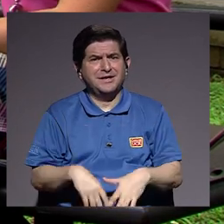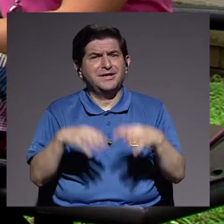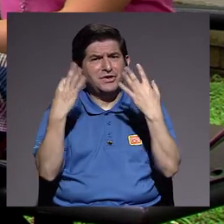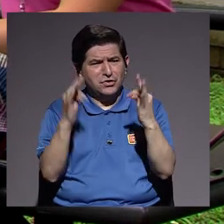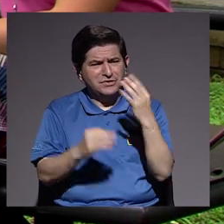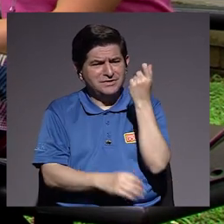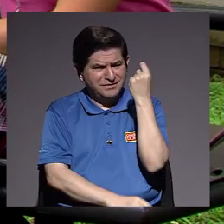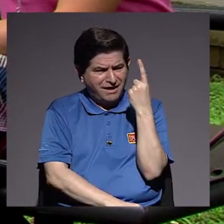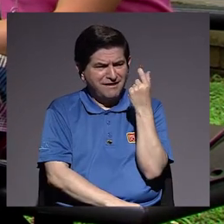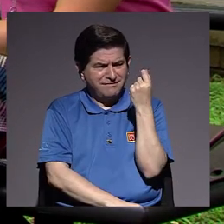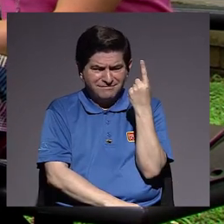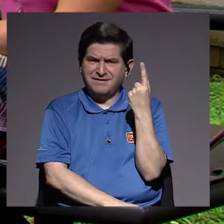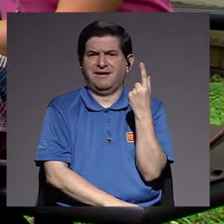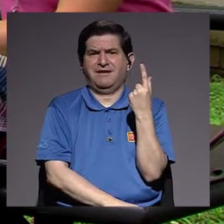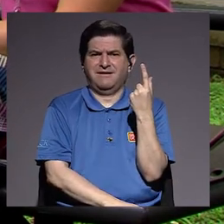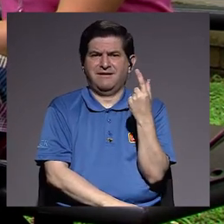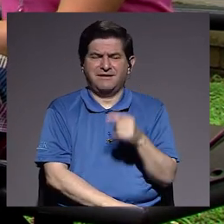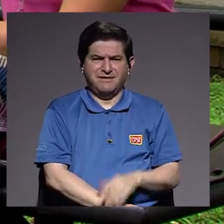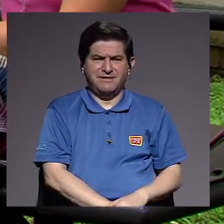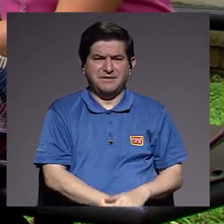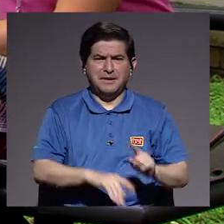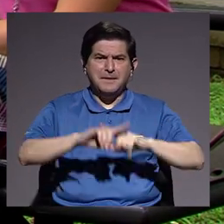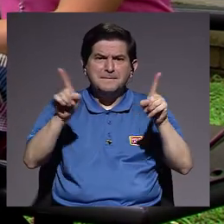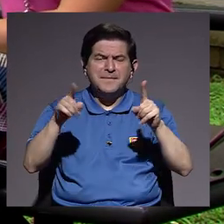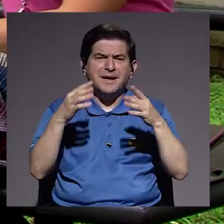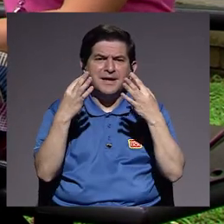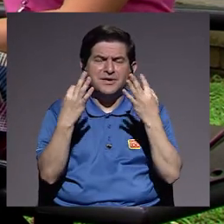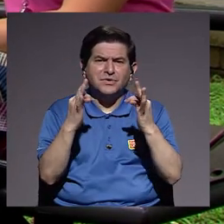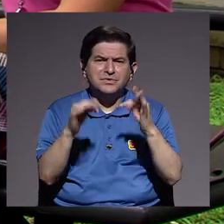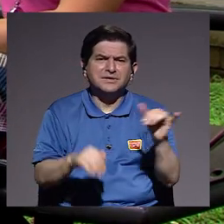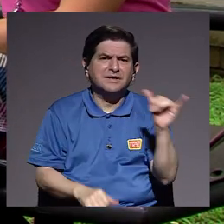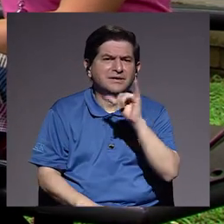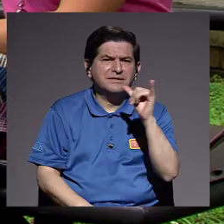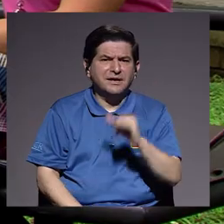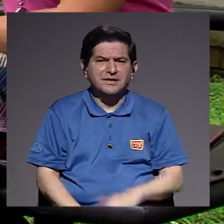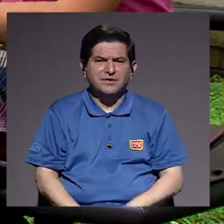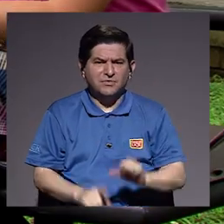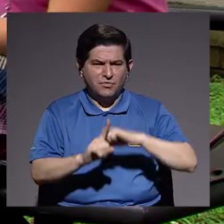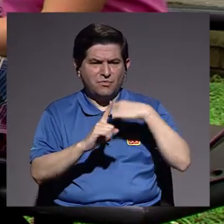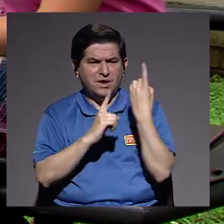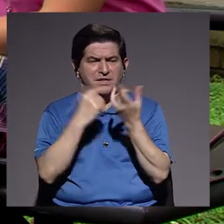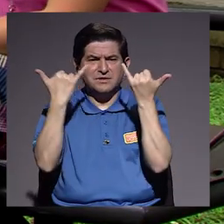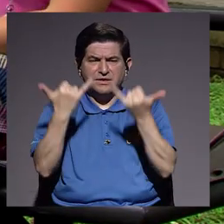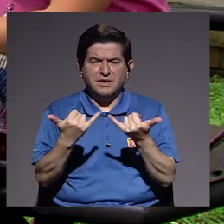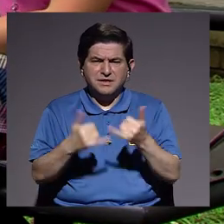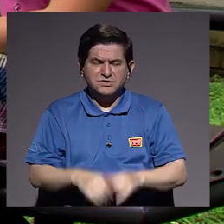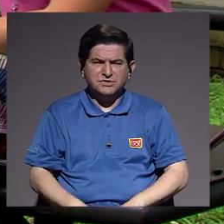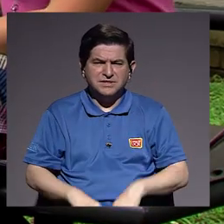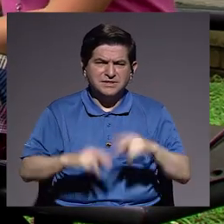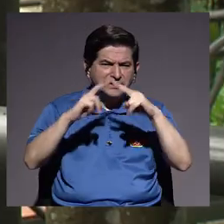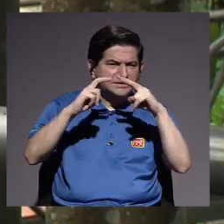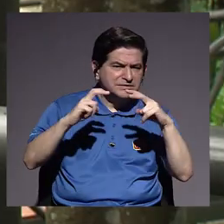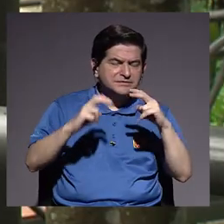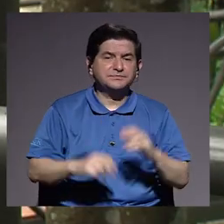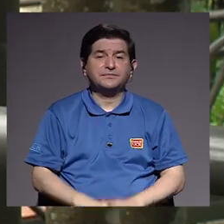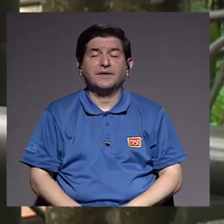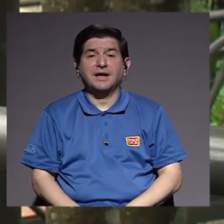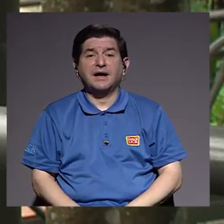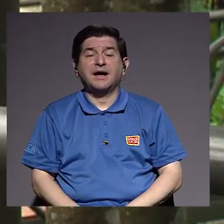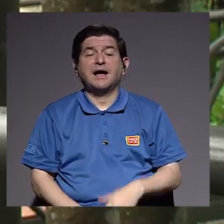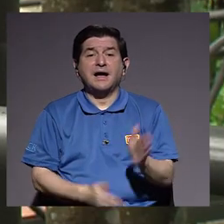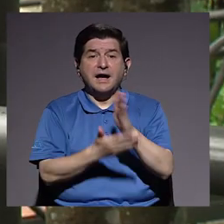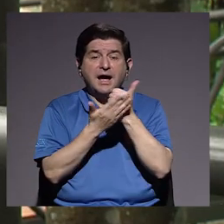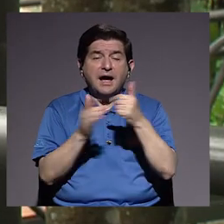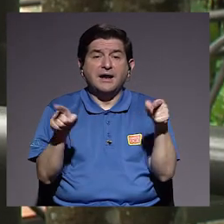menos sí tratar de entender, ver eso, pero para tratar de entender la sociedad en la que estamos. Por supuesto. Y entonces